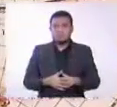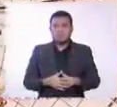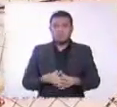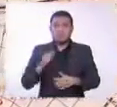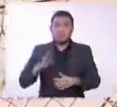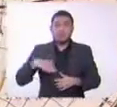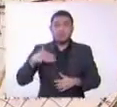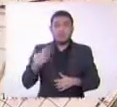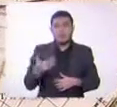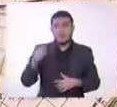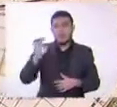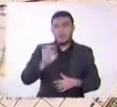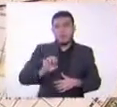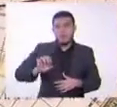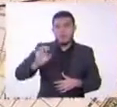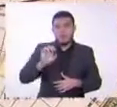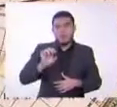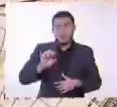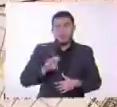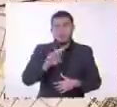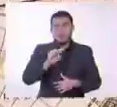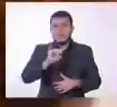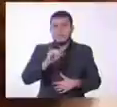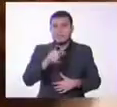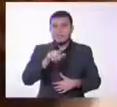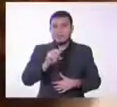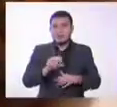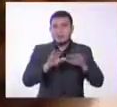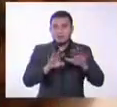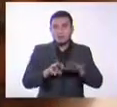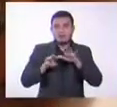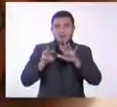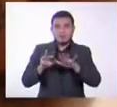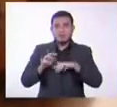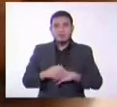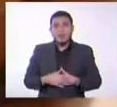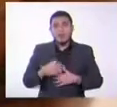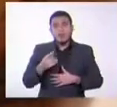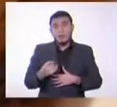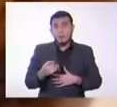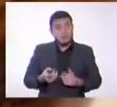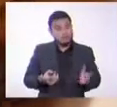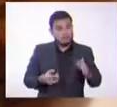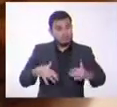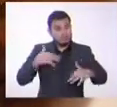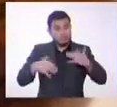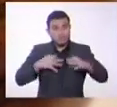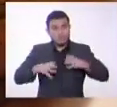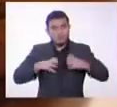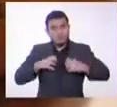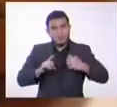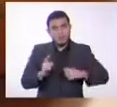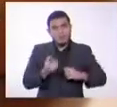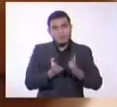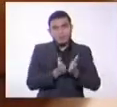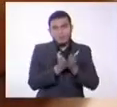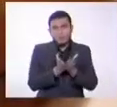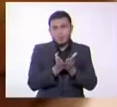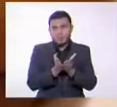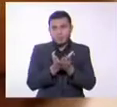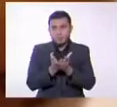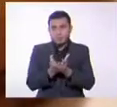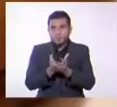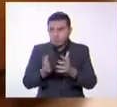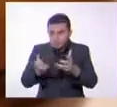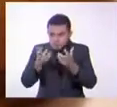Después, en Europa del siglo XVIII, alentados por las primeras expediciones, inició la era de la